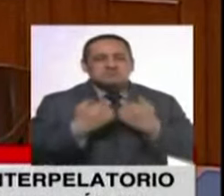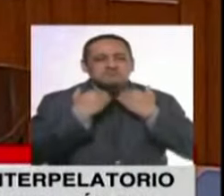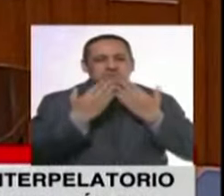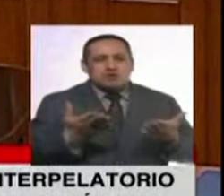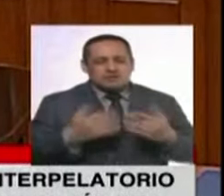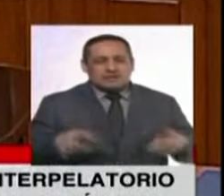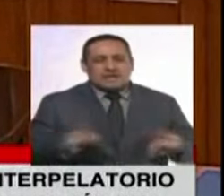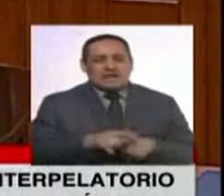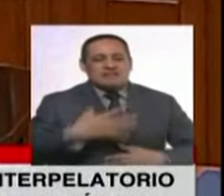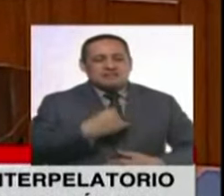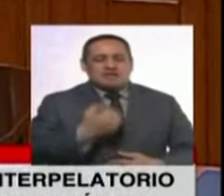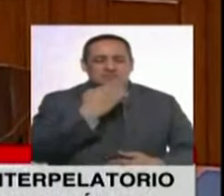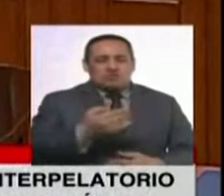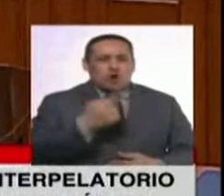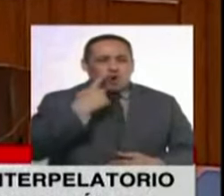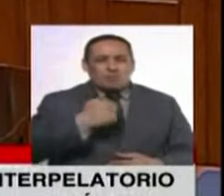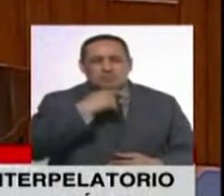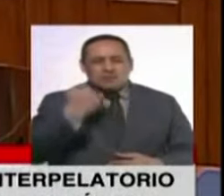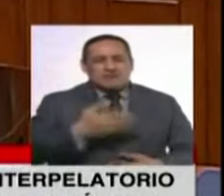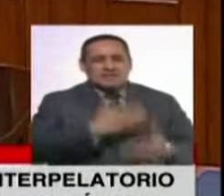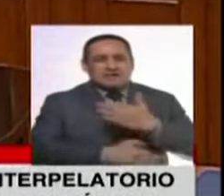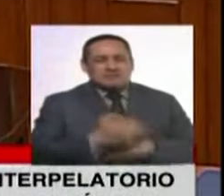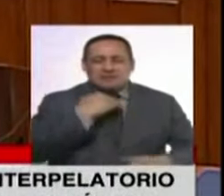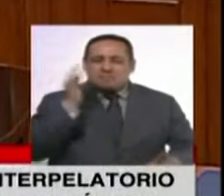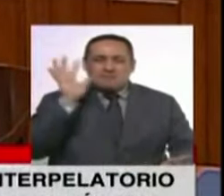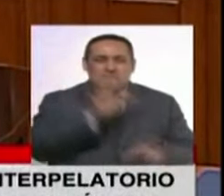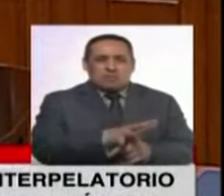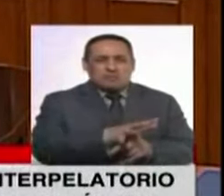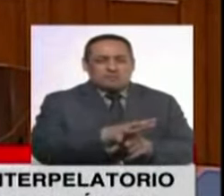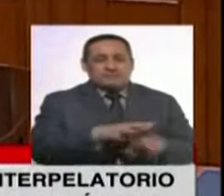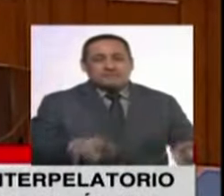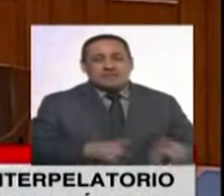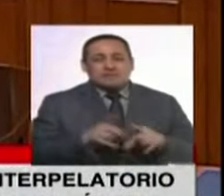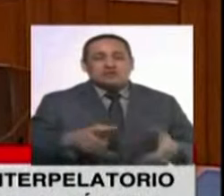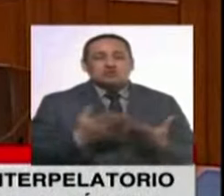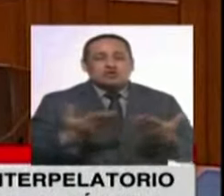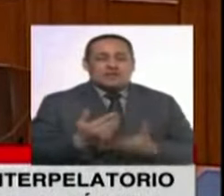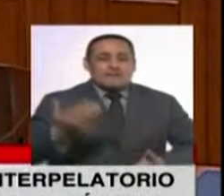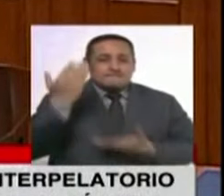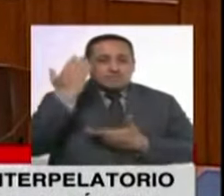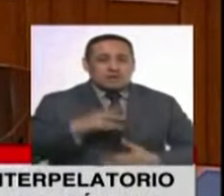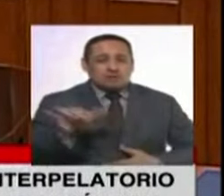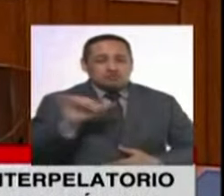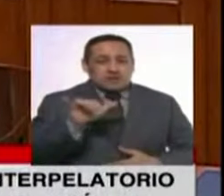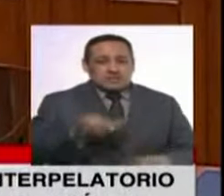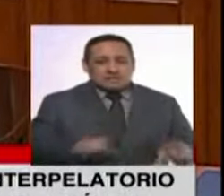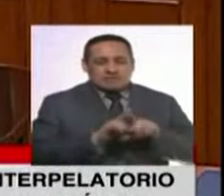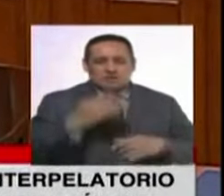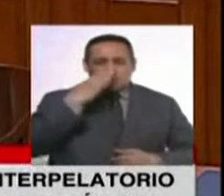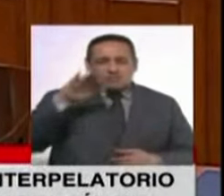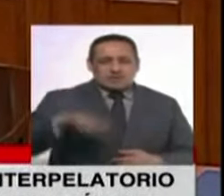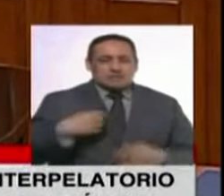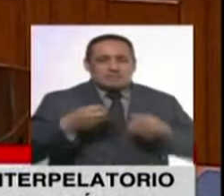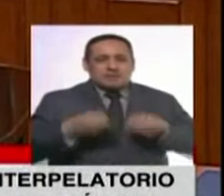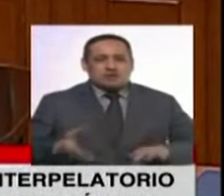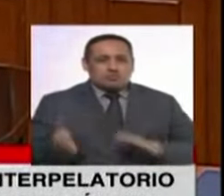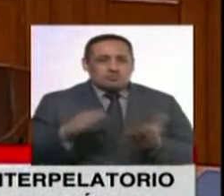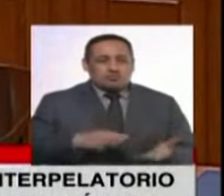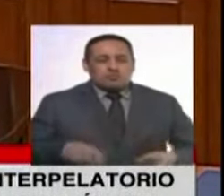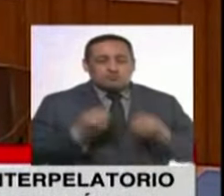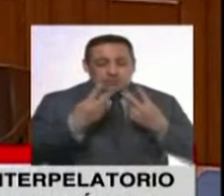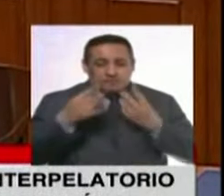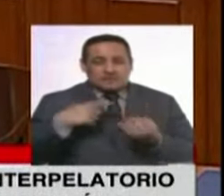contemplaciones de edad sexo o discapacidad en sullana justamente una menor perdió la vida por